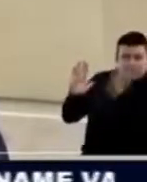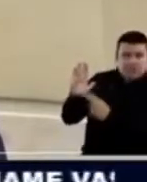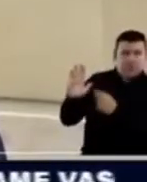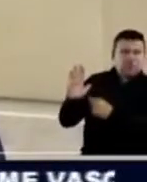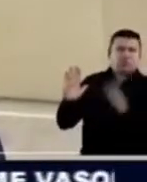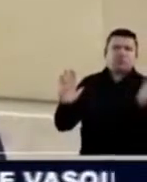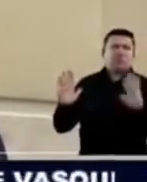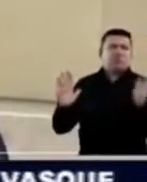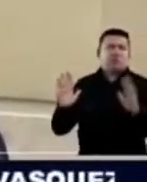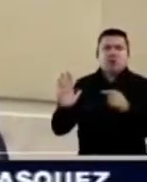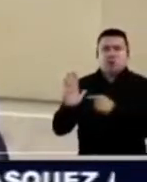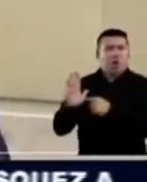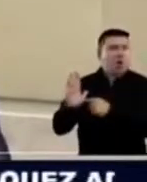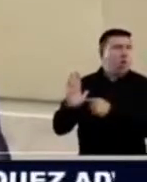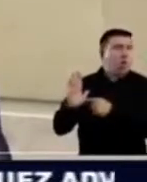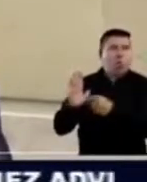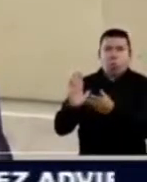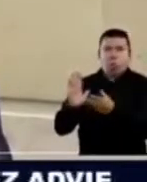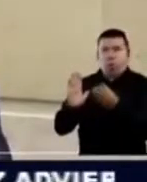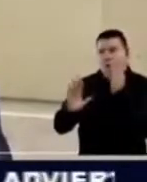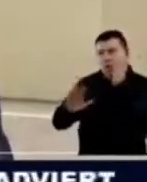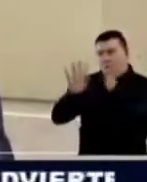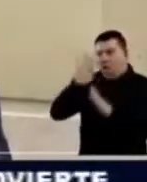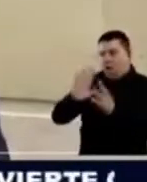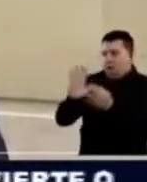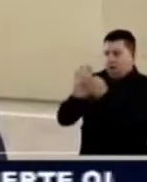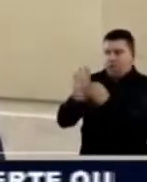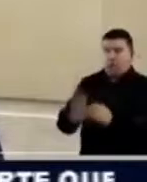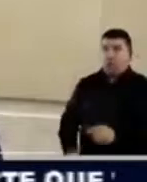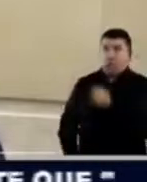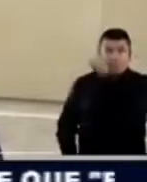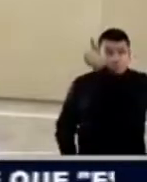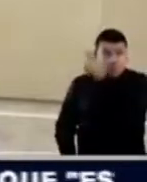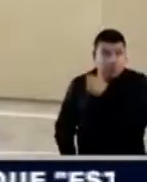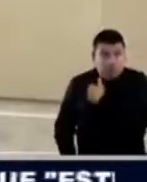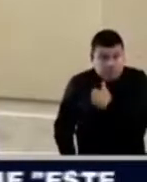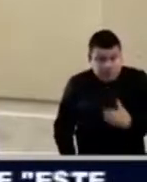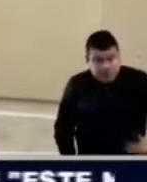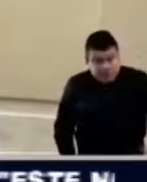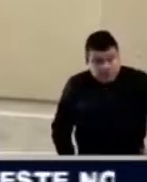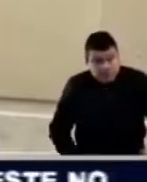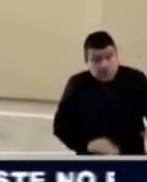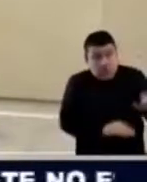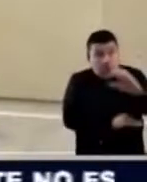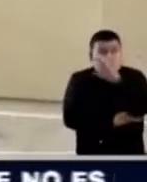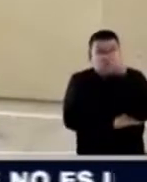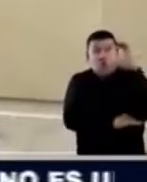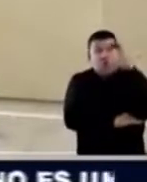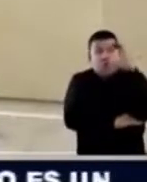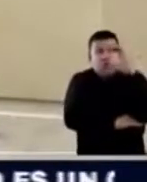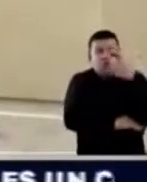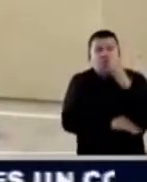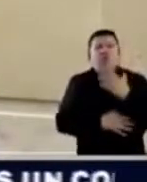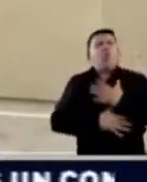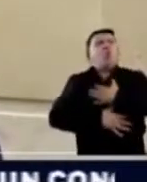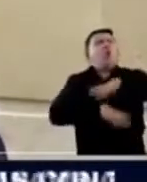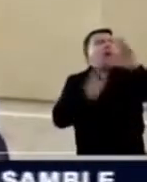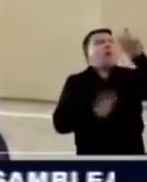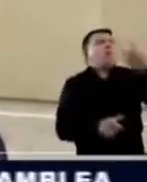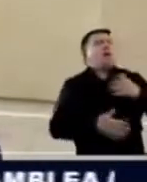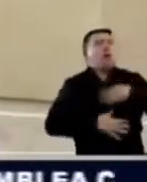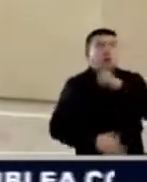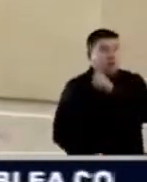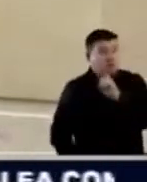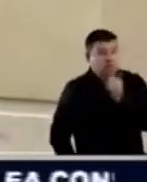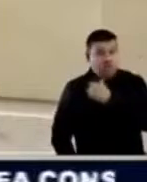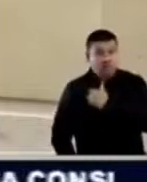los hechos y a lo que tiene documentado, pero mire, cuando uno se va a la costa y se pone a averiguar quién es esta familia, esta es una familia